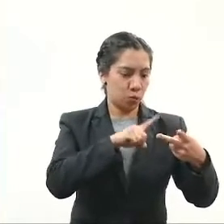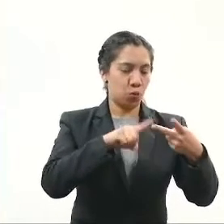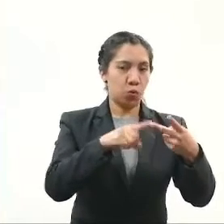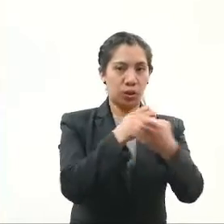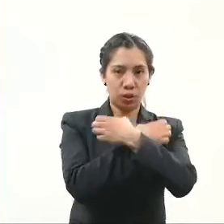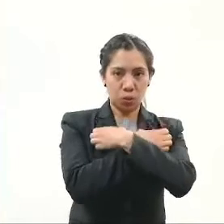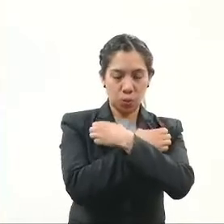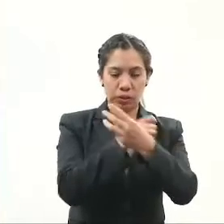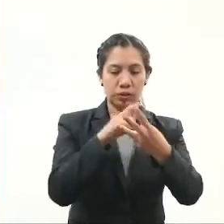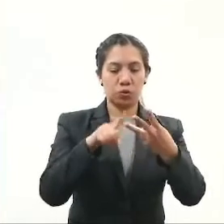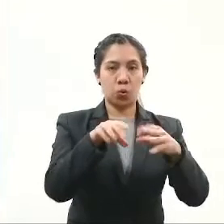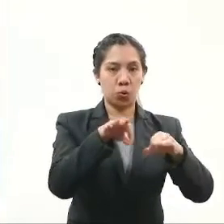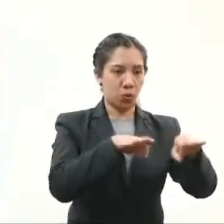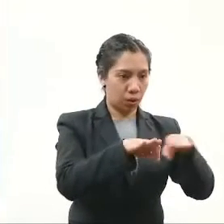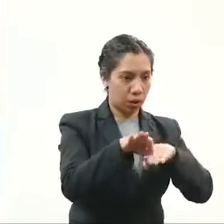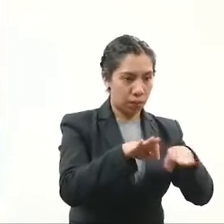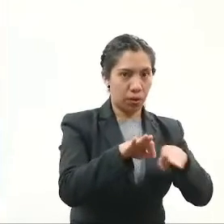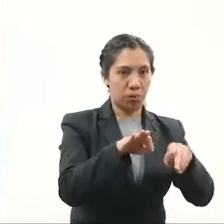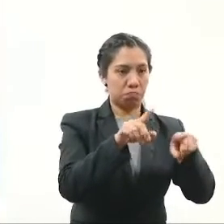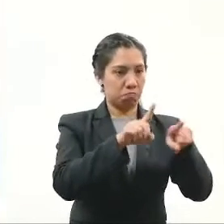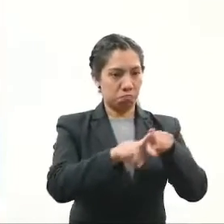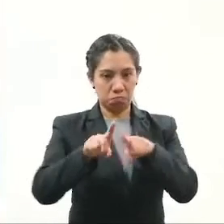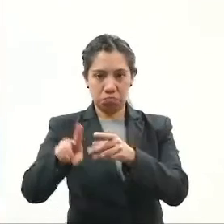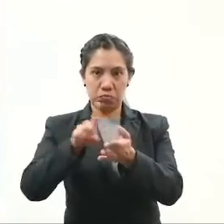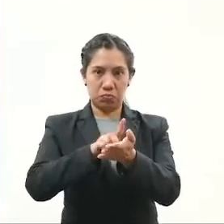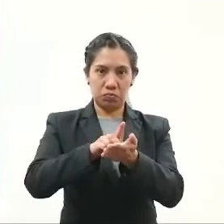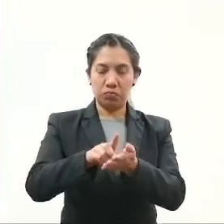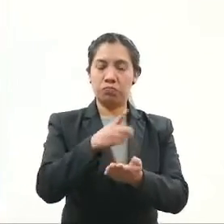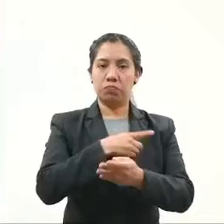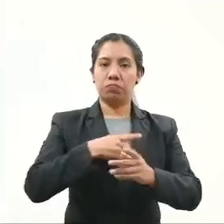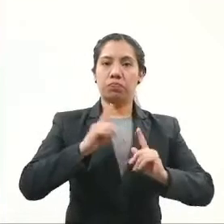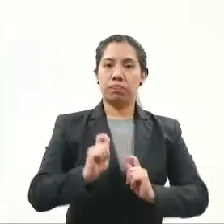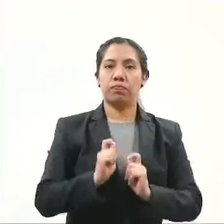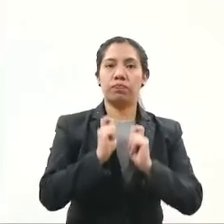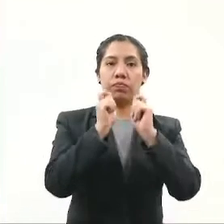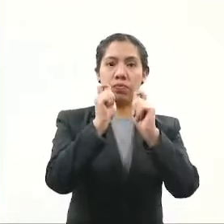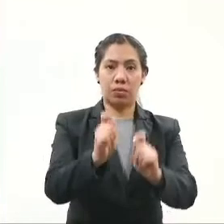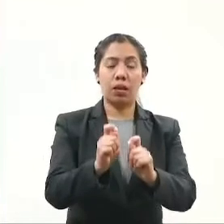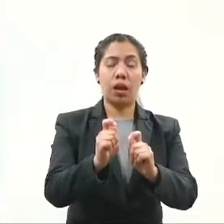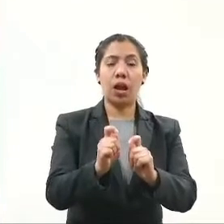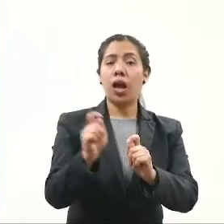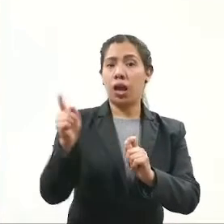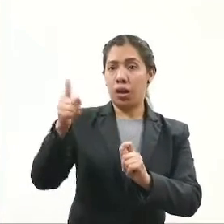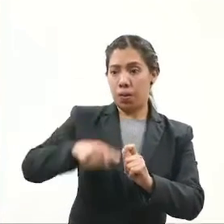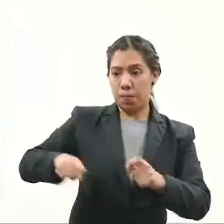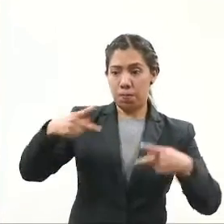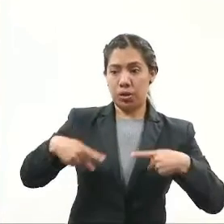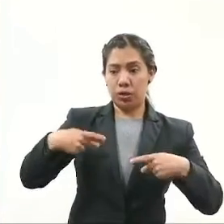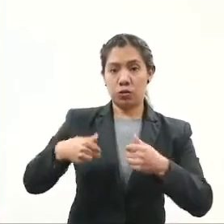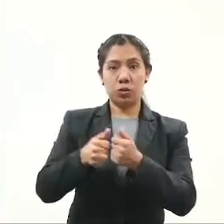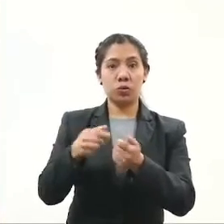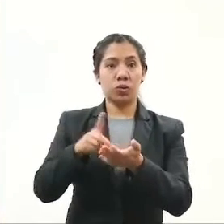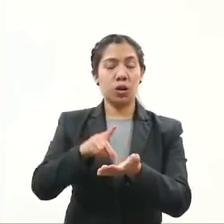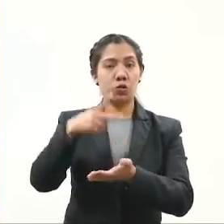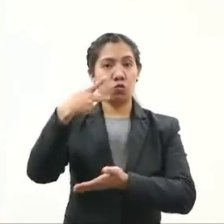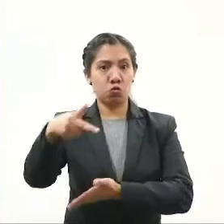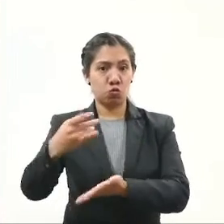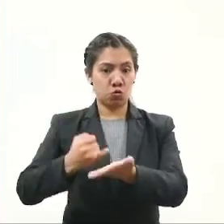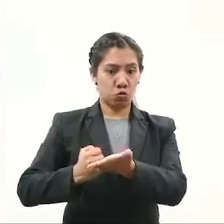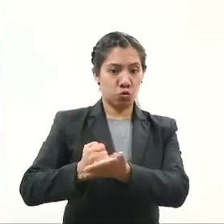la negación de la capacidad jurídica a las personas conduce a la privación de